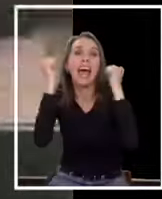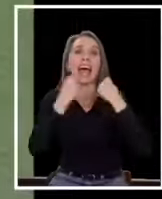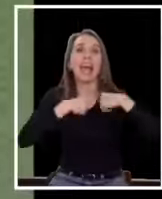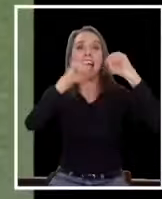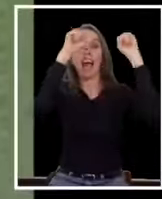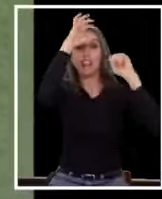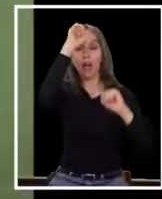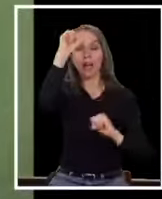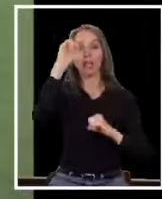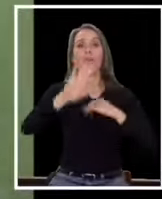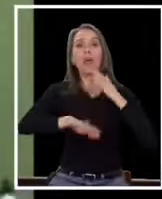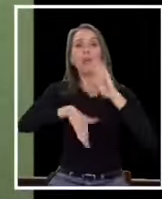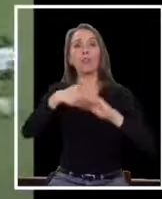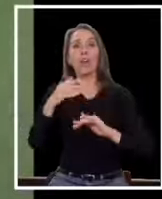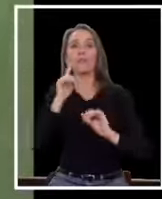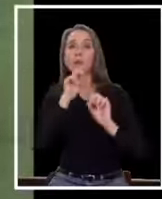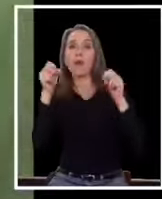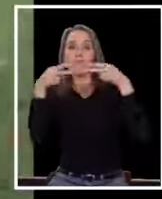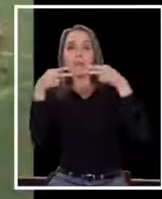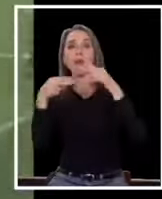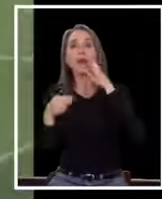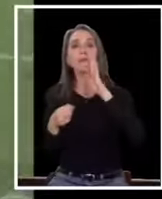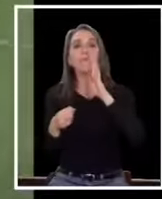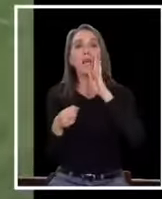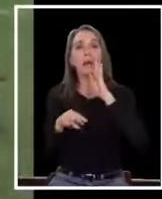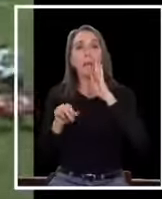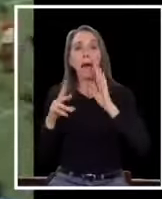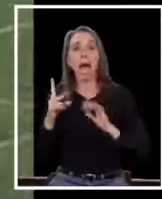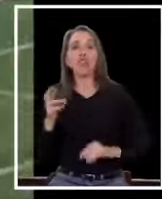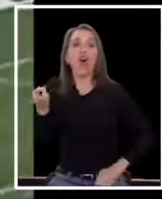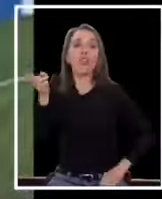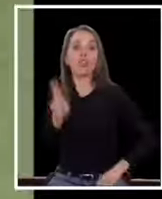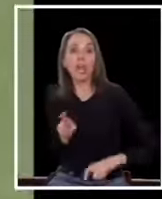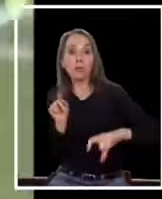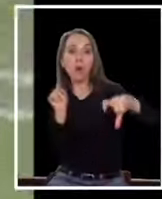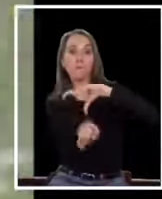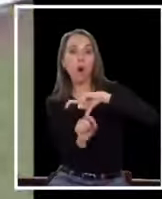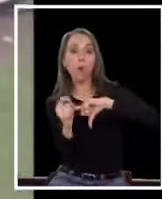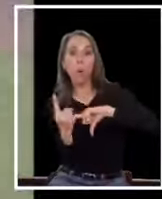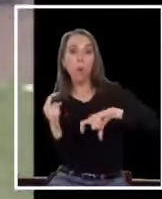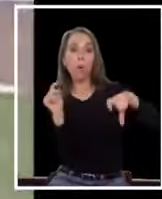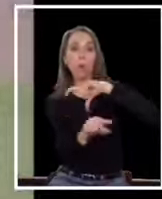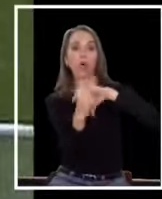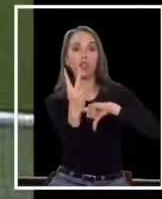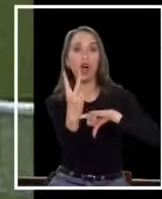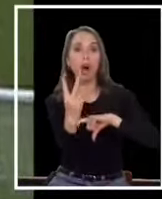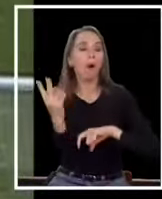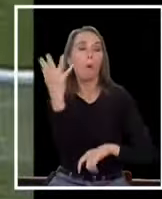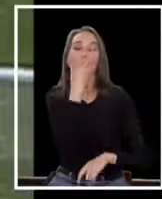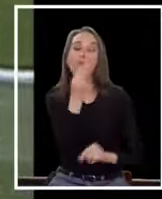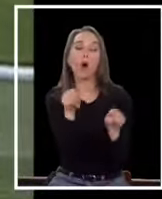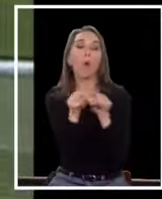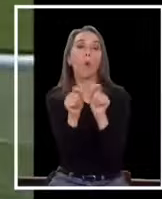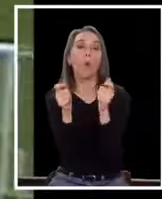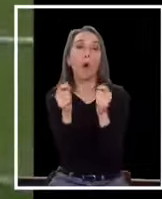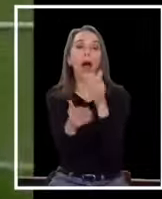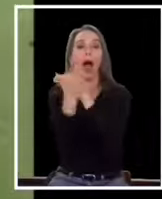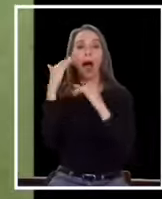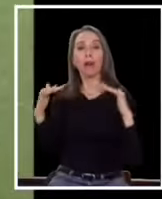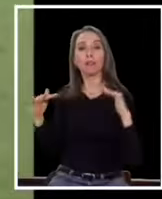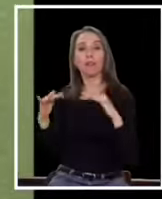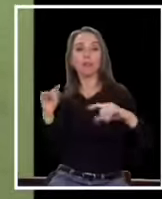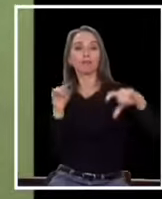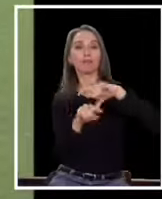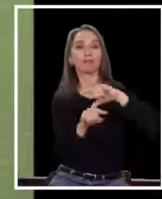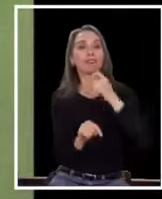argentino. Luego vendría la semifinal contra Bélgica, donde Maradona nuevamente anotó los dos goles, casi tan bellos como el frente a los